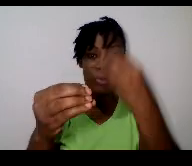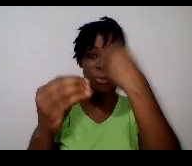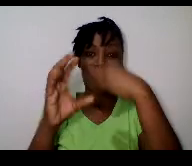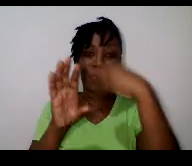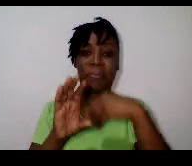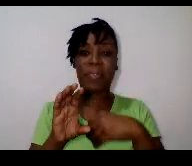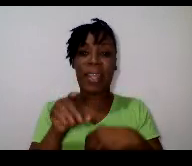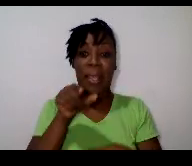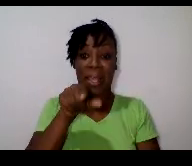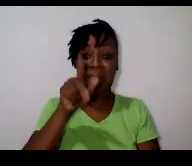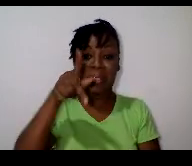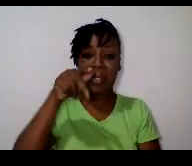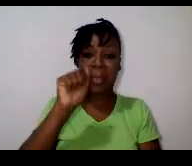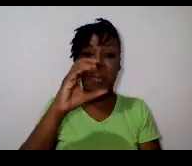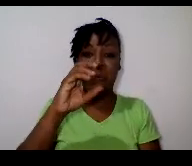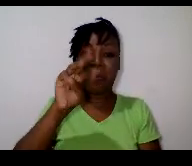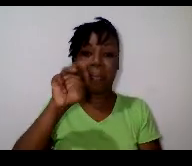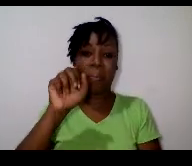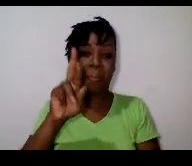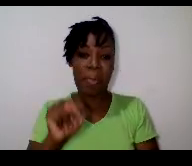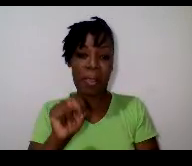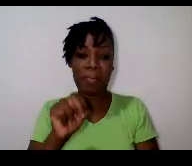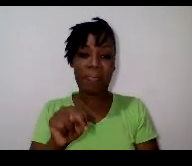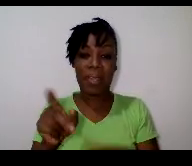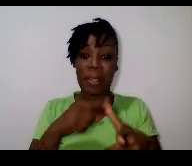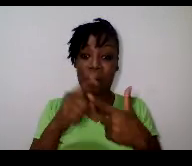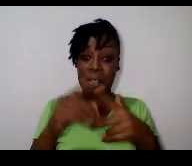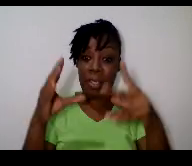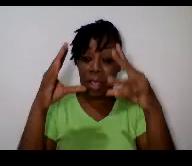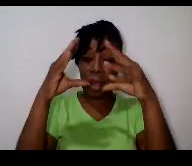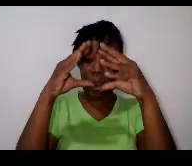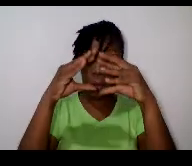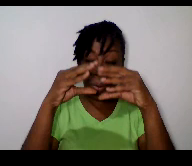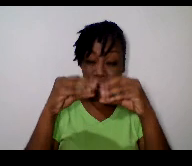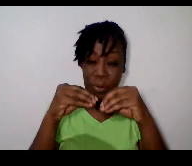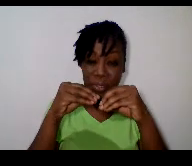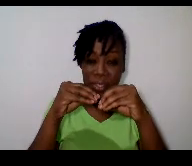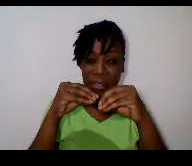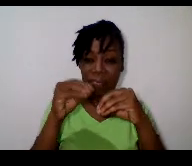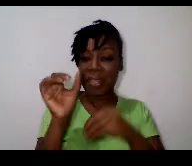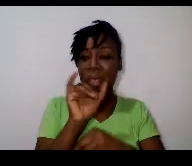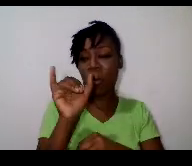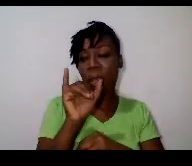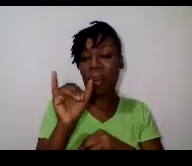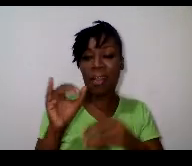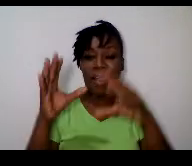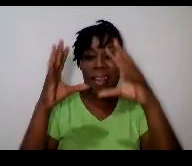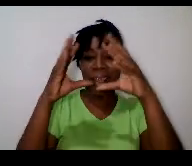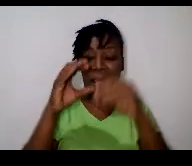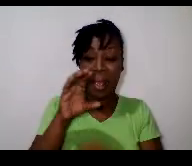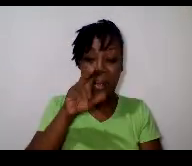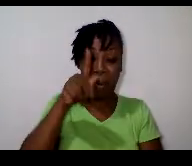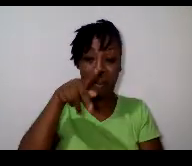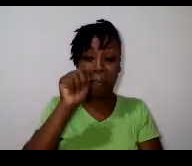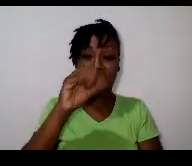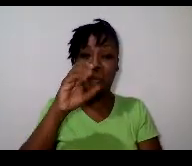Pac-Man. Entonces en la noche aparece Pac-Man y se come todas las toxinas. Y uno dice, bueno, ¿toxinas de